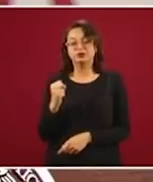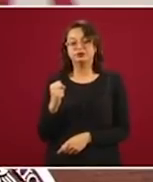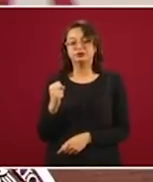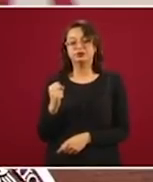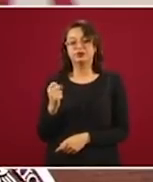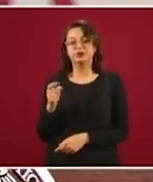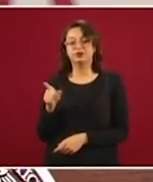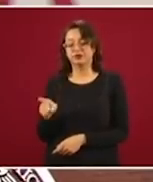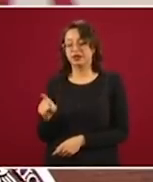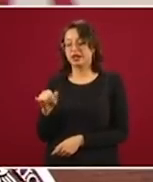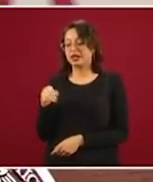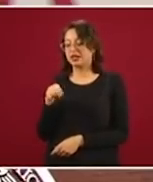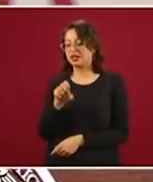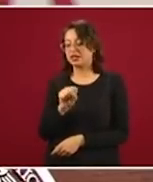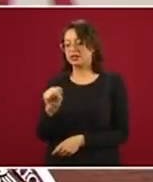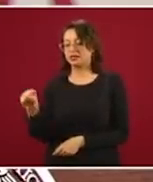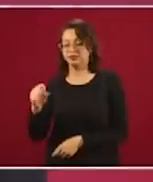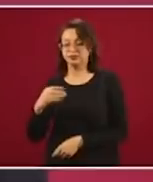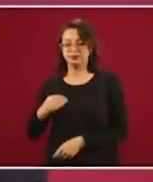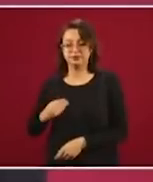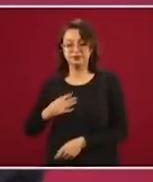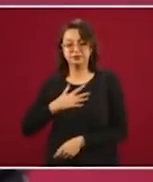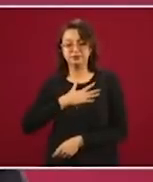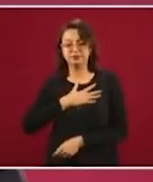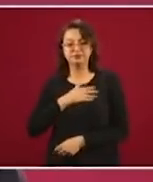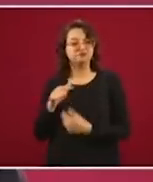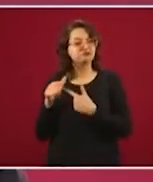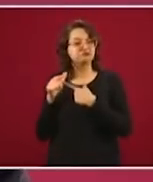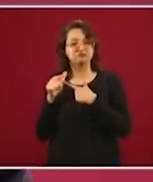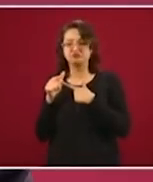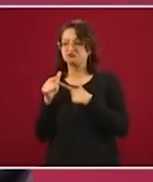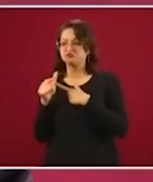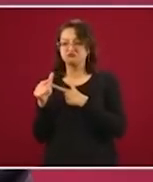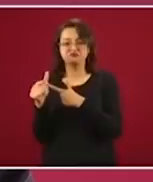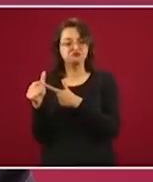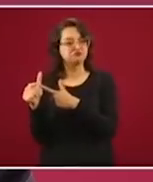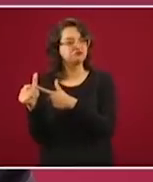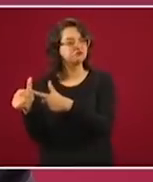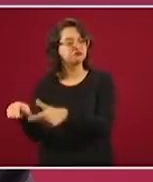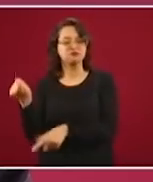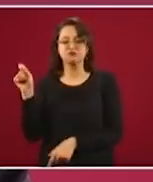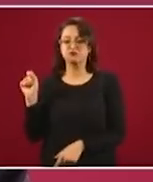se mantuvo el programa IMSS-Bienestar